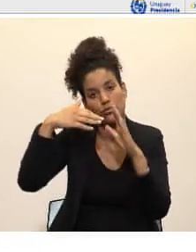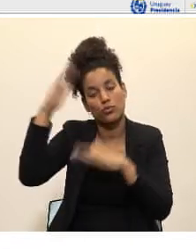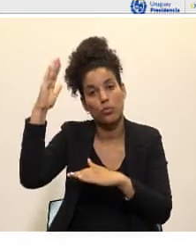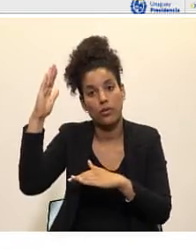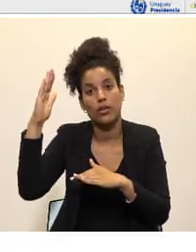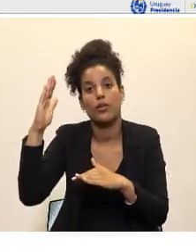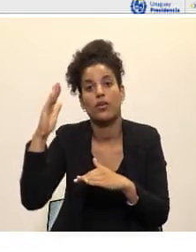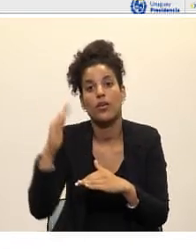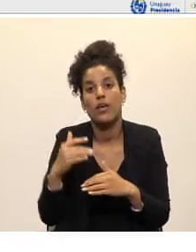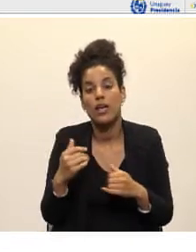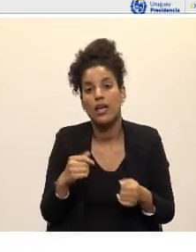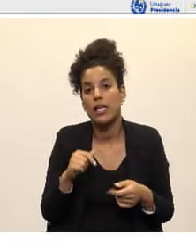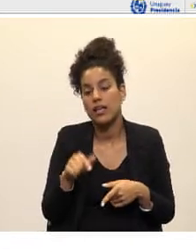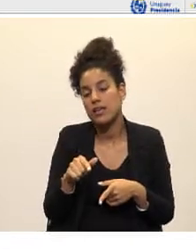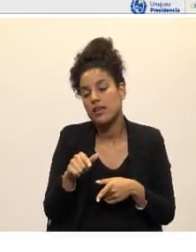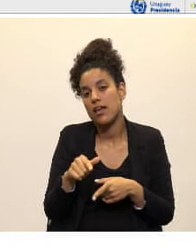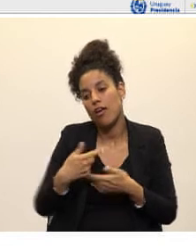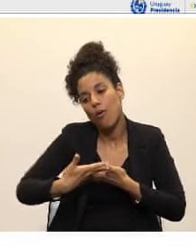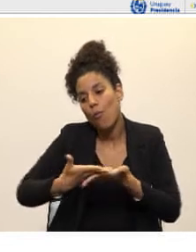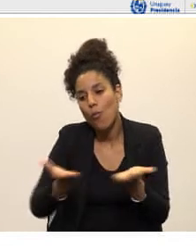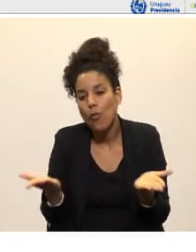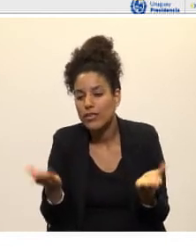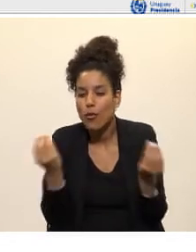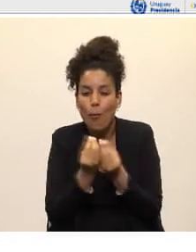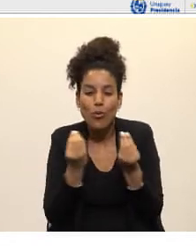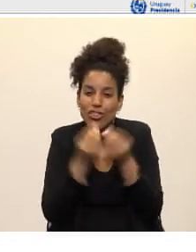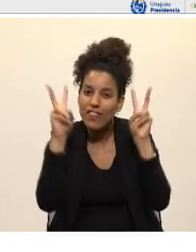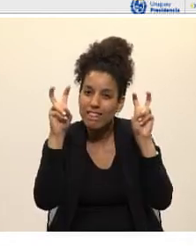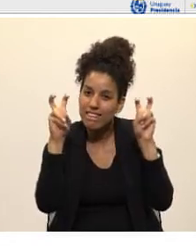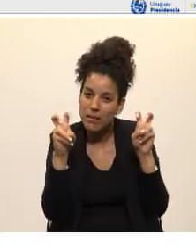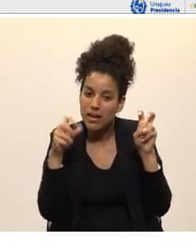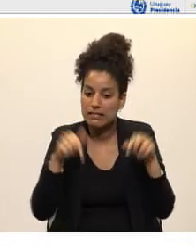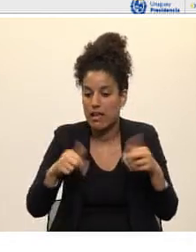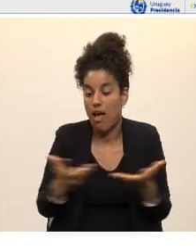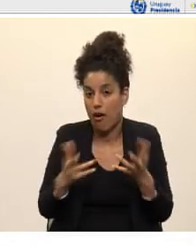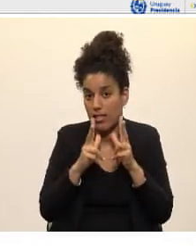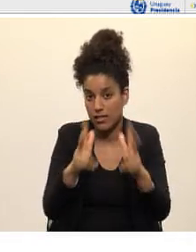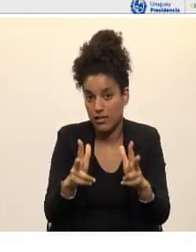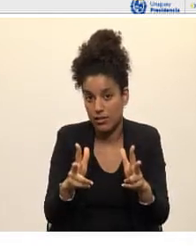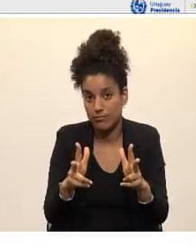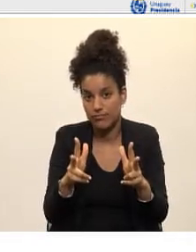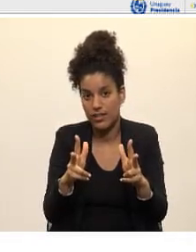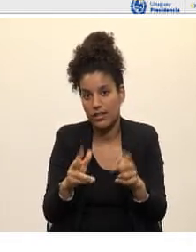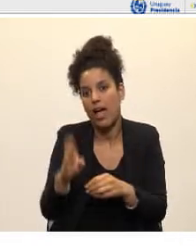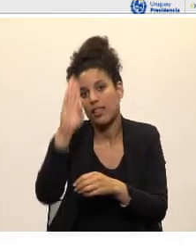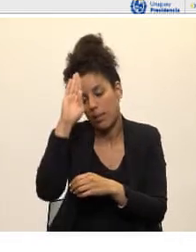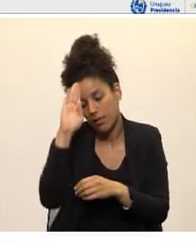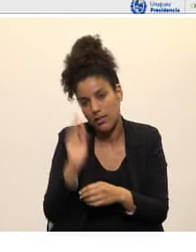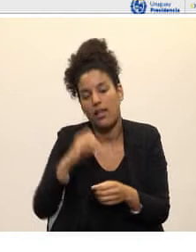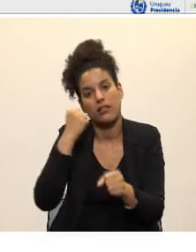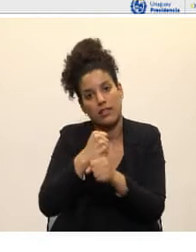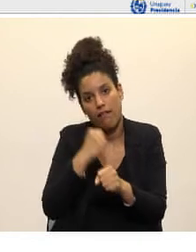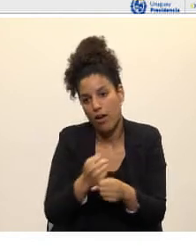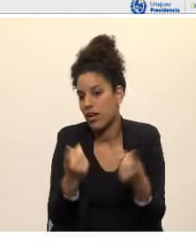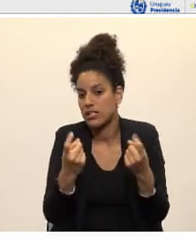y que mostró muchas de las cuestiones que estoy planteando en este círculo entre formación, trabajo y necesidades de los